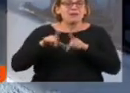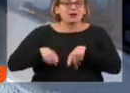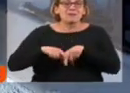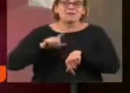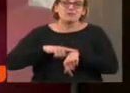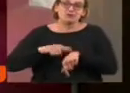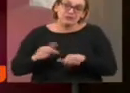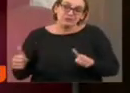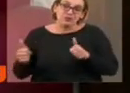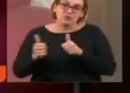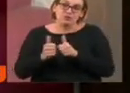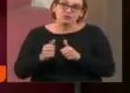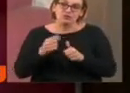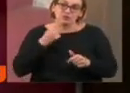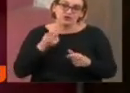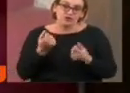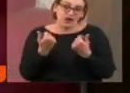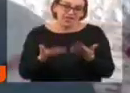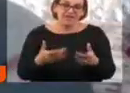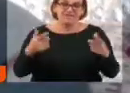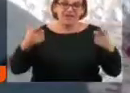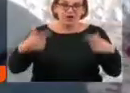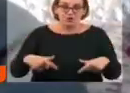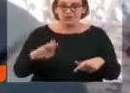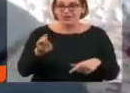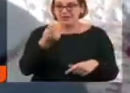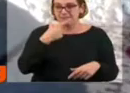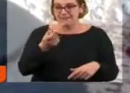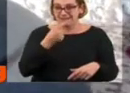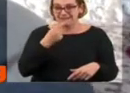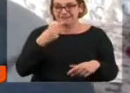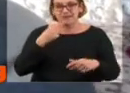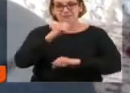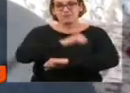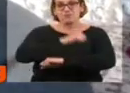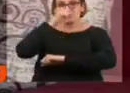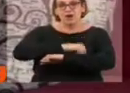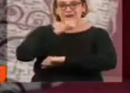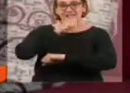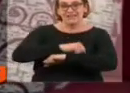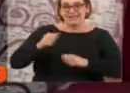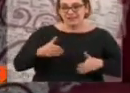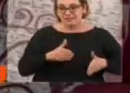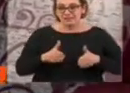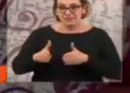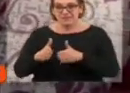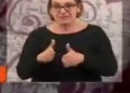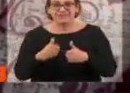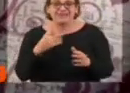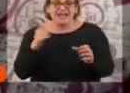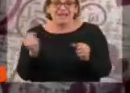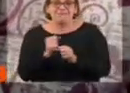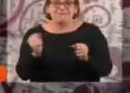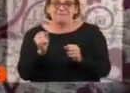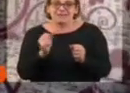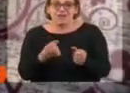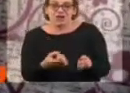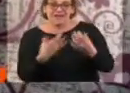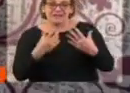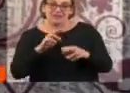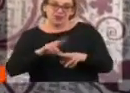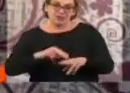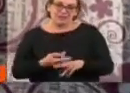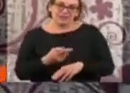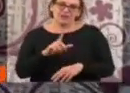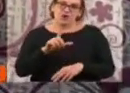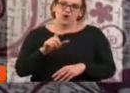juntos. Yo le dejaba la comida, medicación. En la casa por la ventana, por ahí, por el pasillito. Tenés ese miedo de no quererte contagiar, obviamente, ¿no?